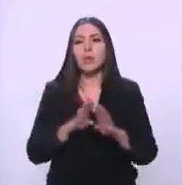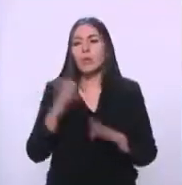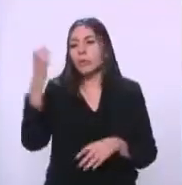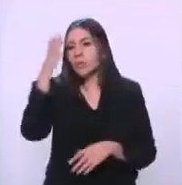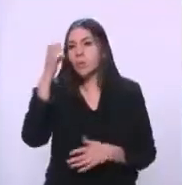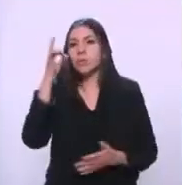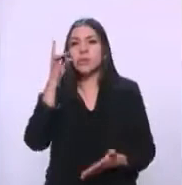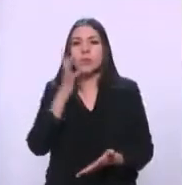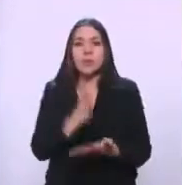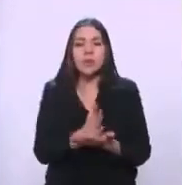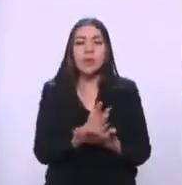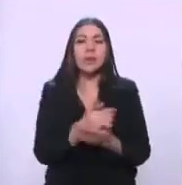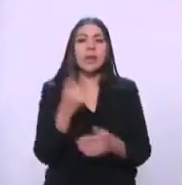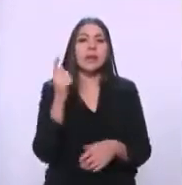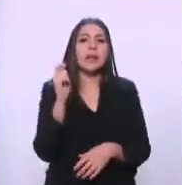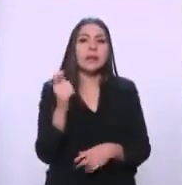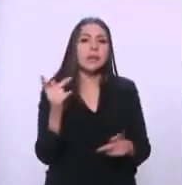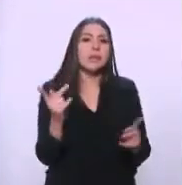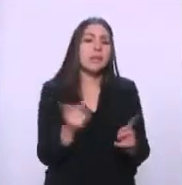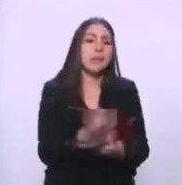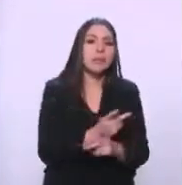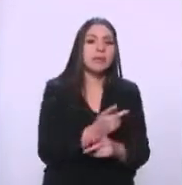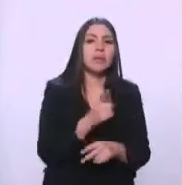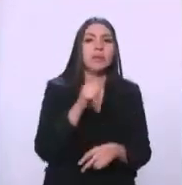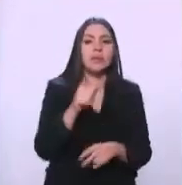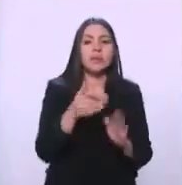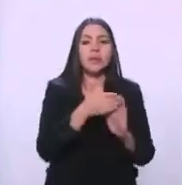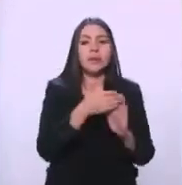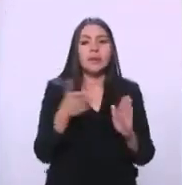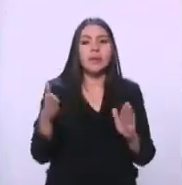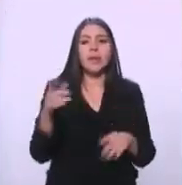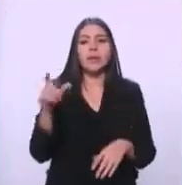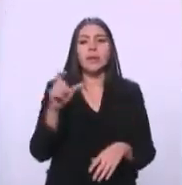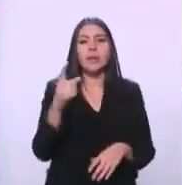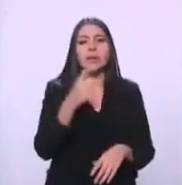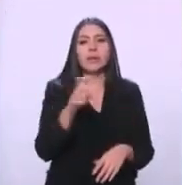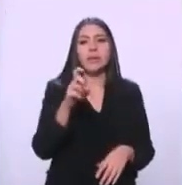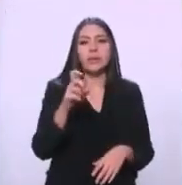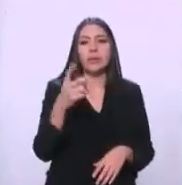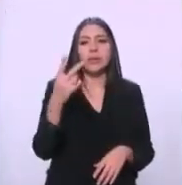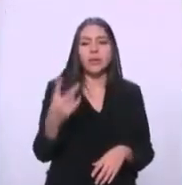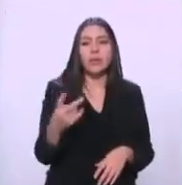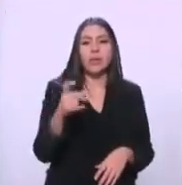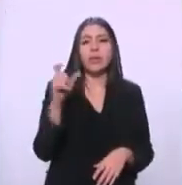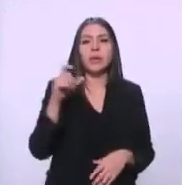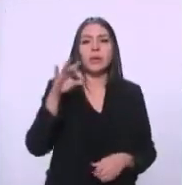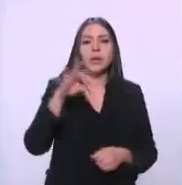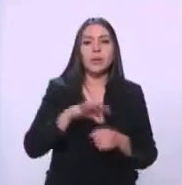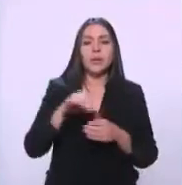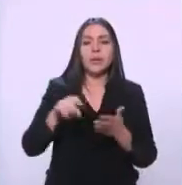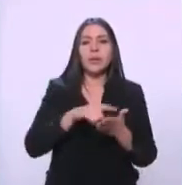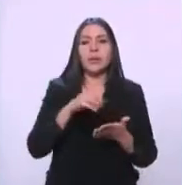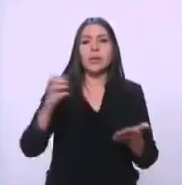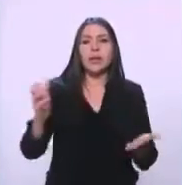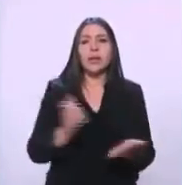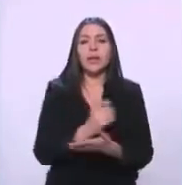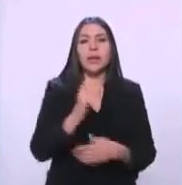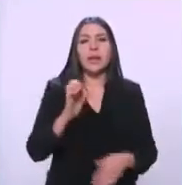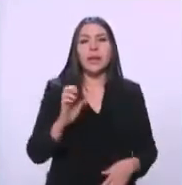diagnosticado sobre el efecto inmediato que tuvo el 132 sobre la elección en donde participó y ganó Enrique Peña Nieto,